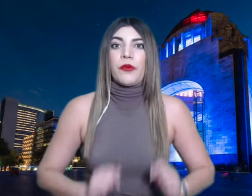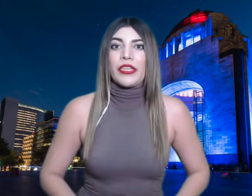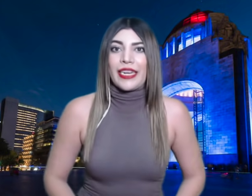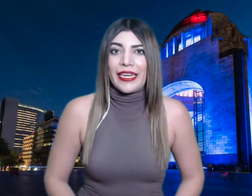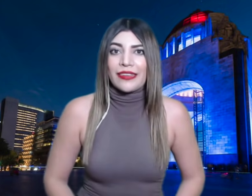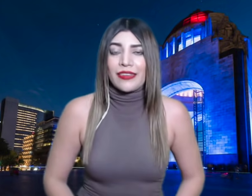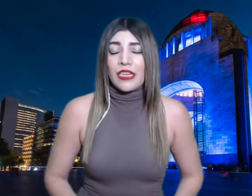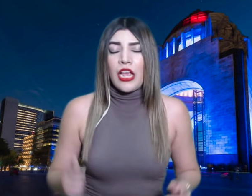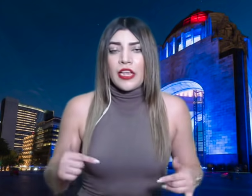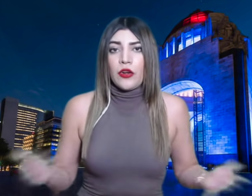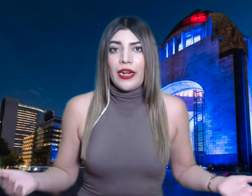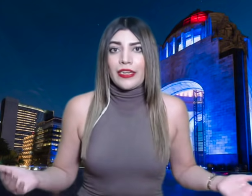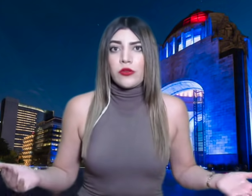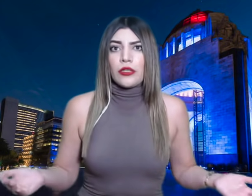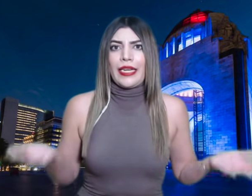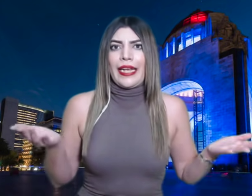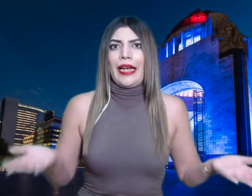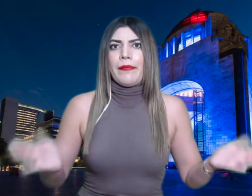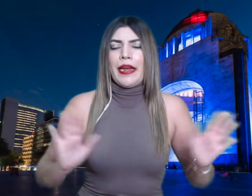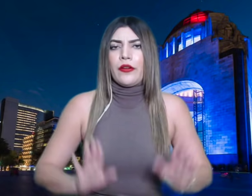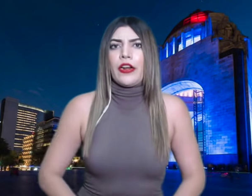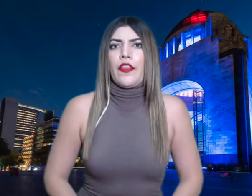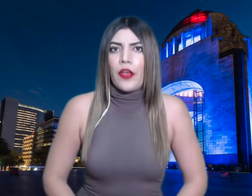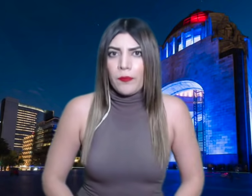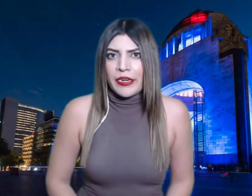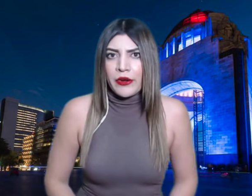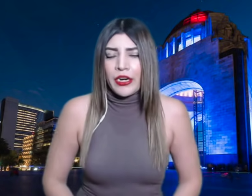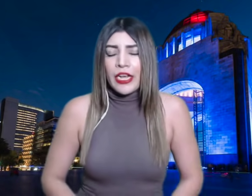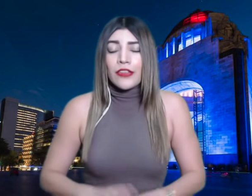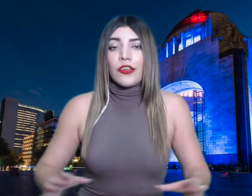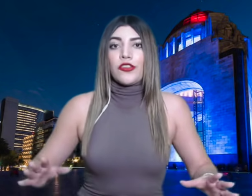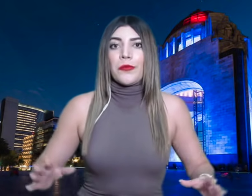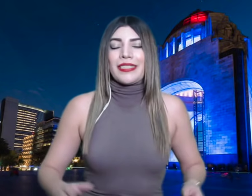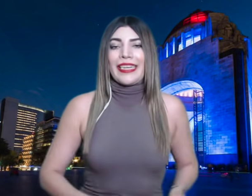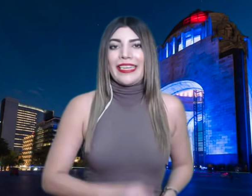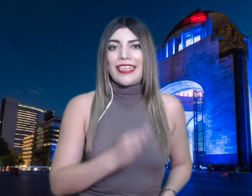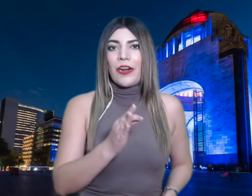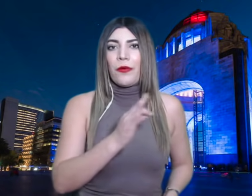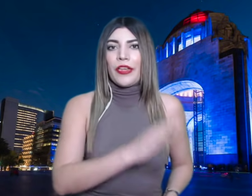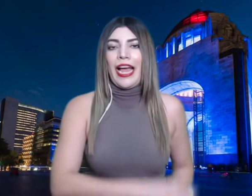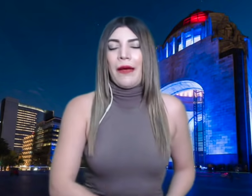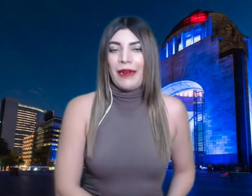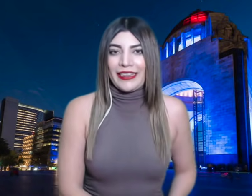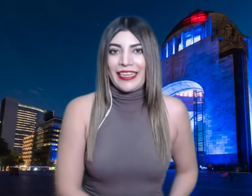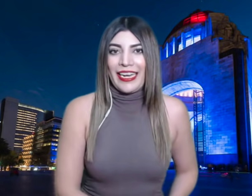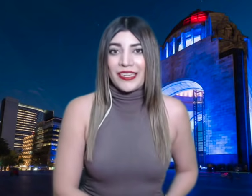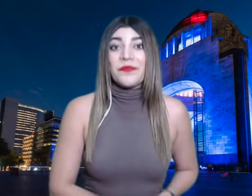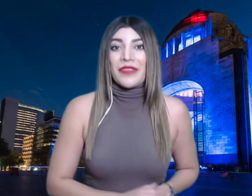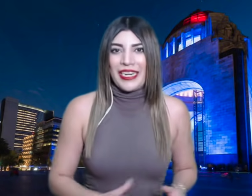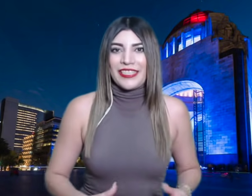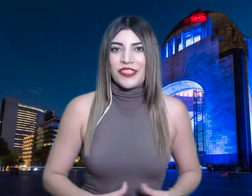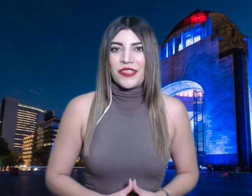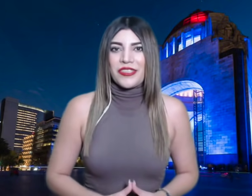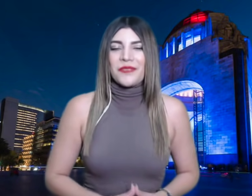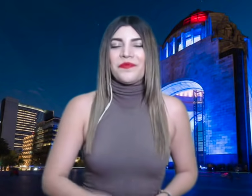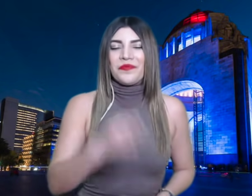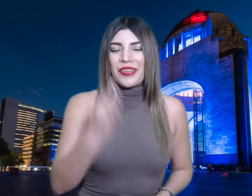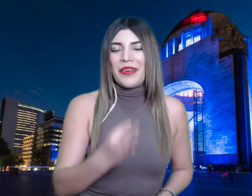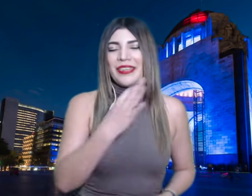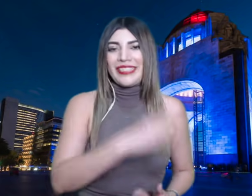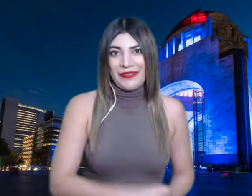este tipo de tarjetas y ahora resulta que cambiaron de opinión. Todo esto y más aquí te lo voy a platicar.